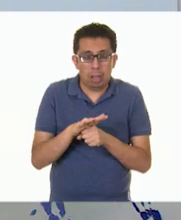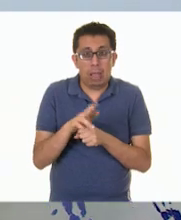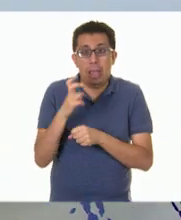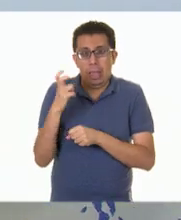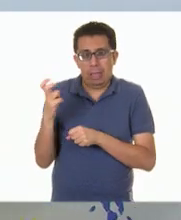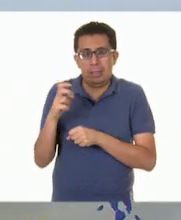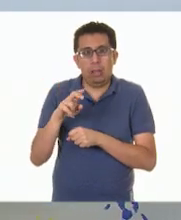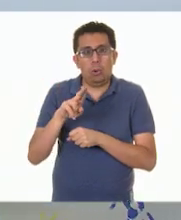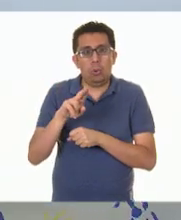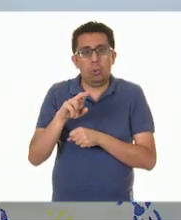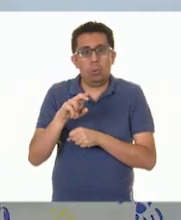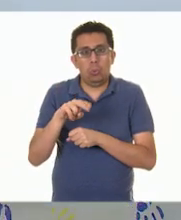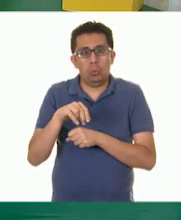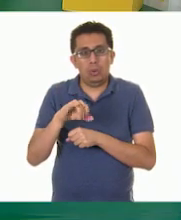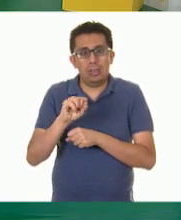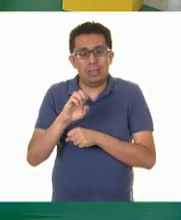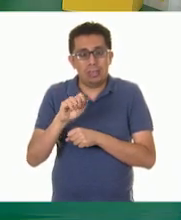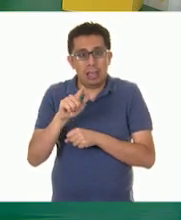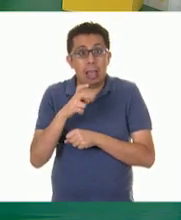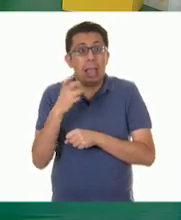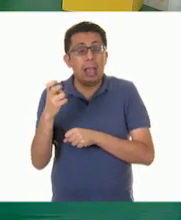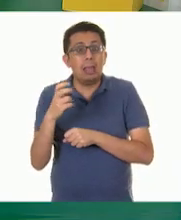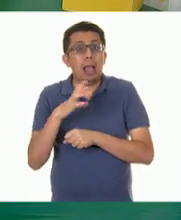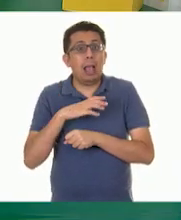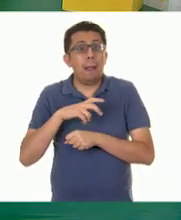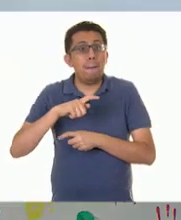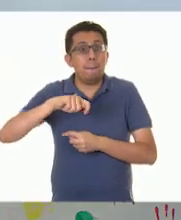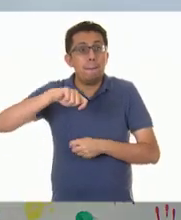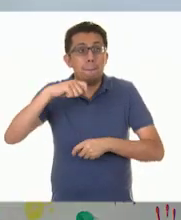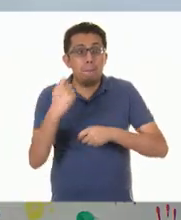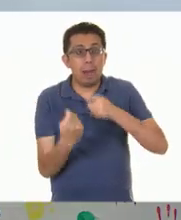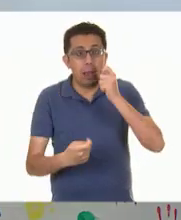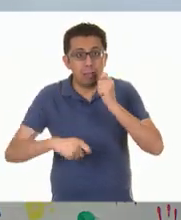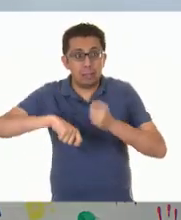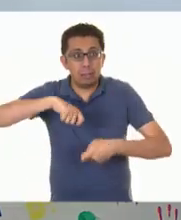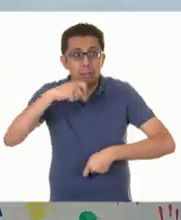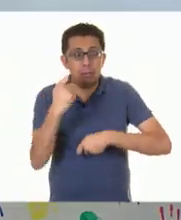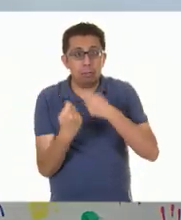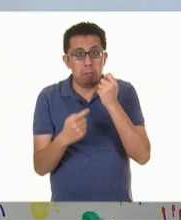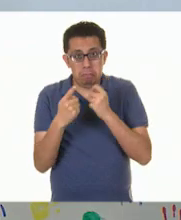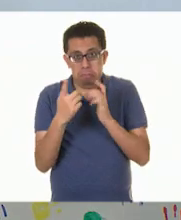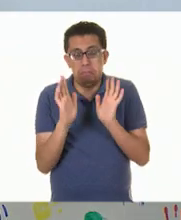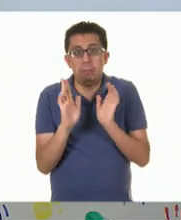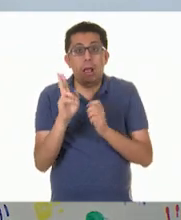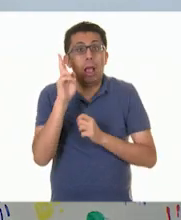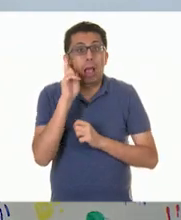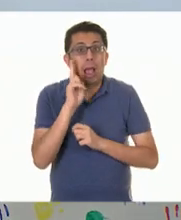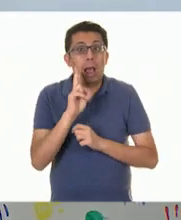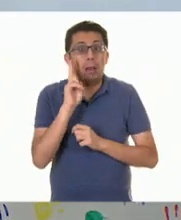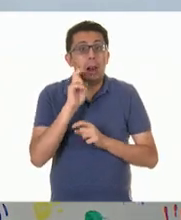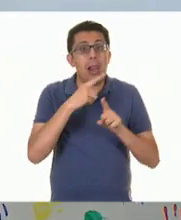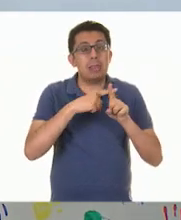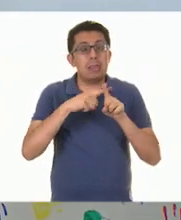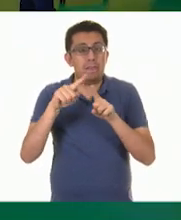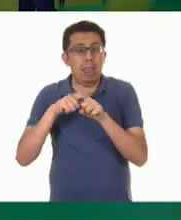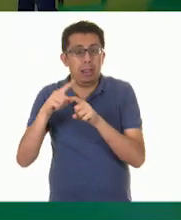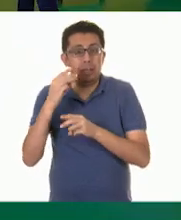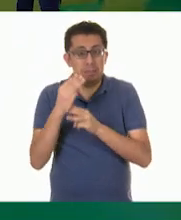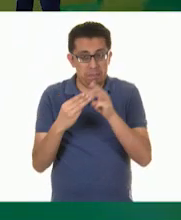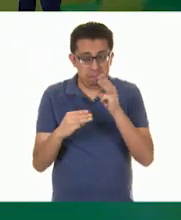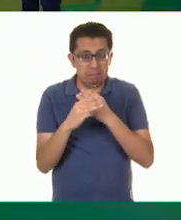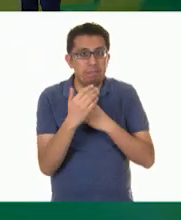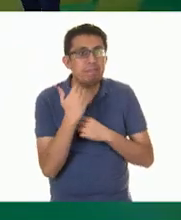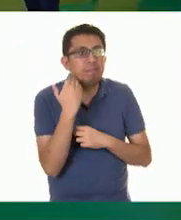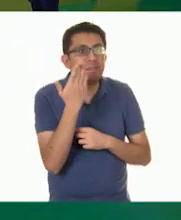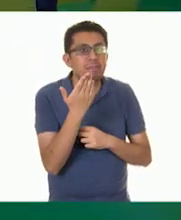este otro es plástico, pero este tiene un hilo más delgado. ¿Quieres hacer pruebas para ver en cuál se escucha mejor? Sí,